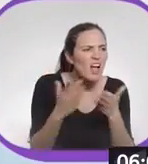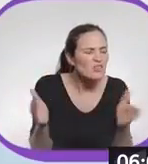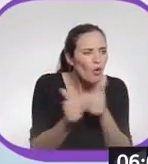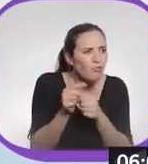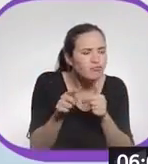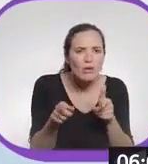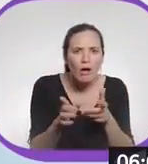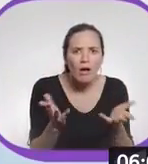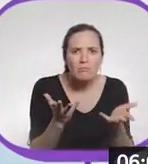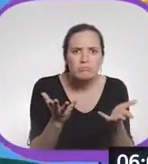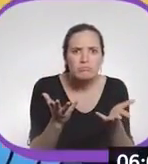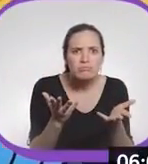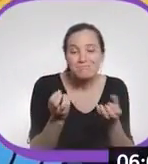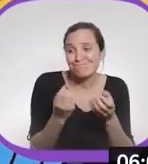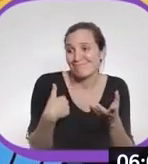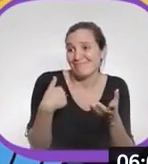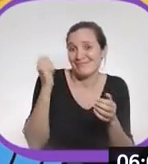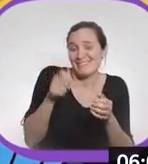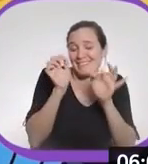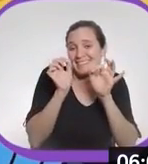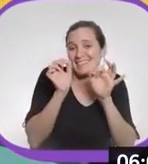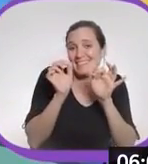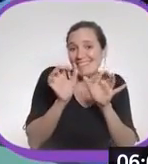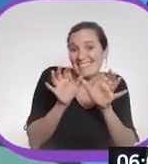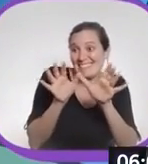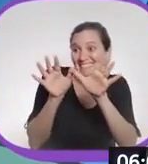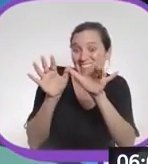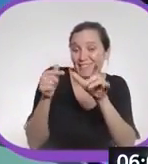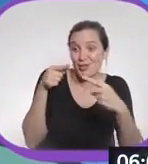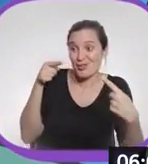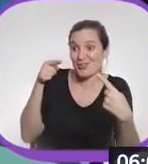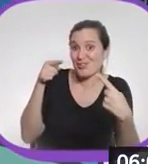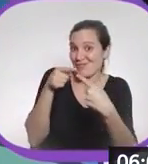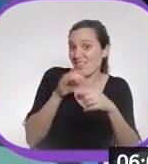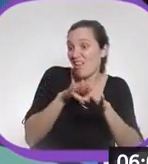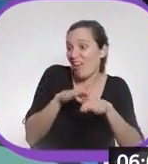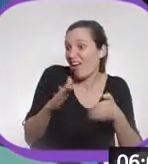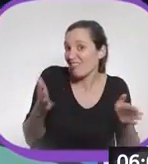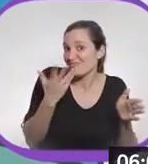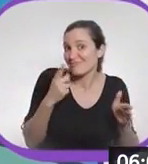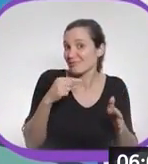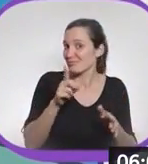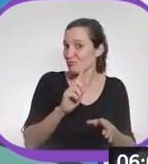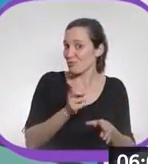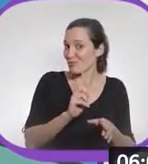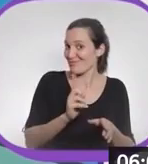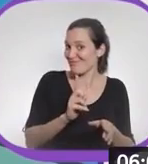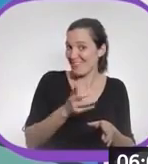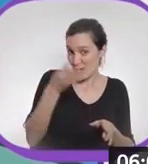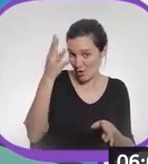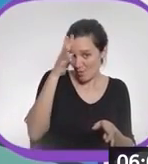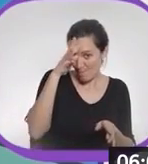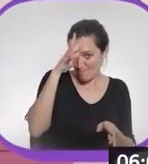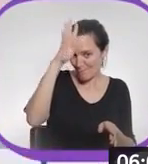¿Por qué lo del asado no funciona contigo? Porque yo soy antihadas. Nuestra debilidad no es el asado. Es lo opuesto, que como sabemos es el cordon bleu